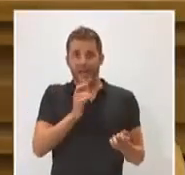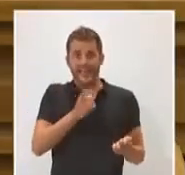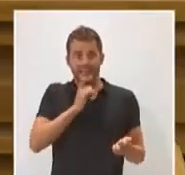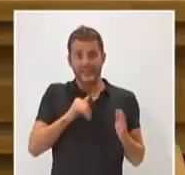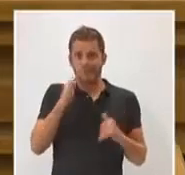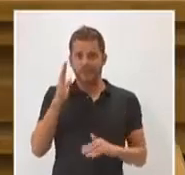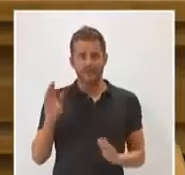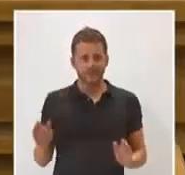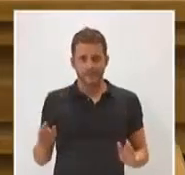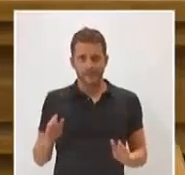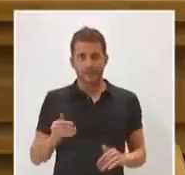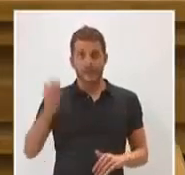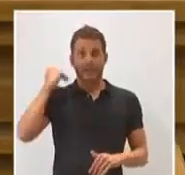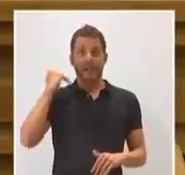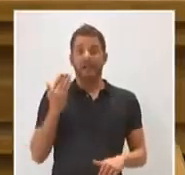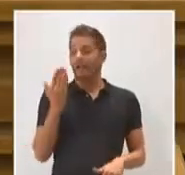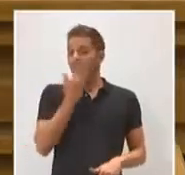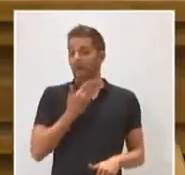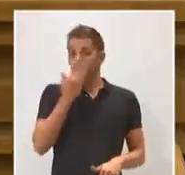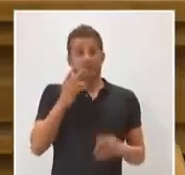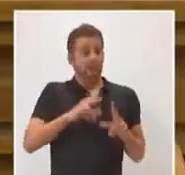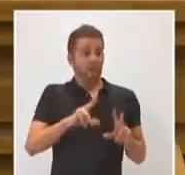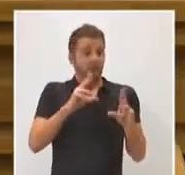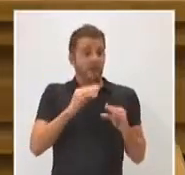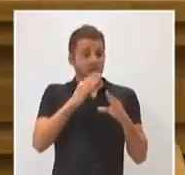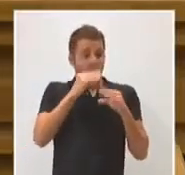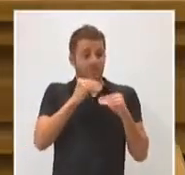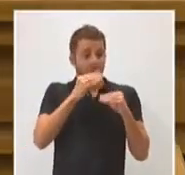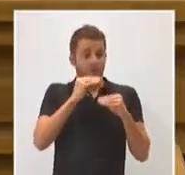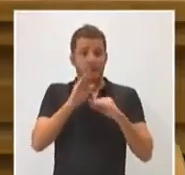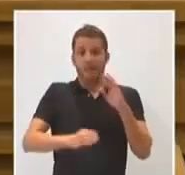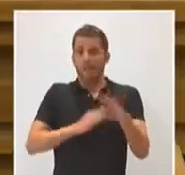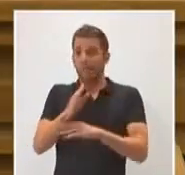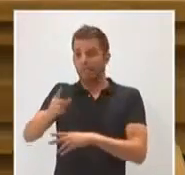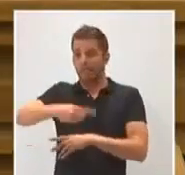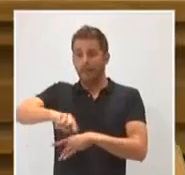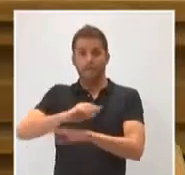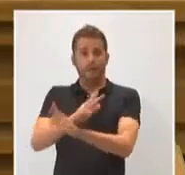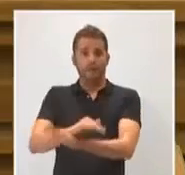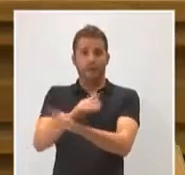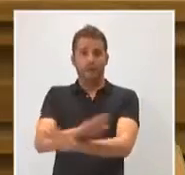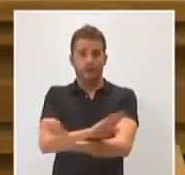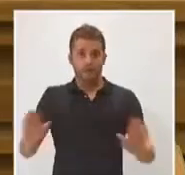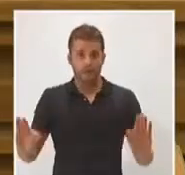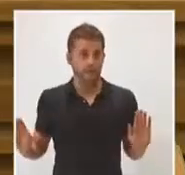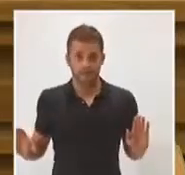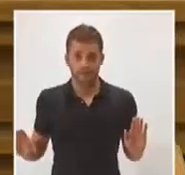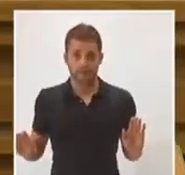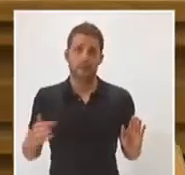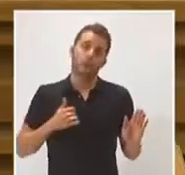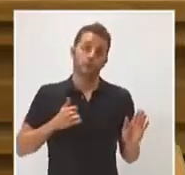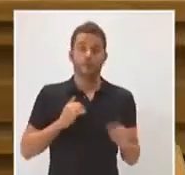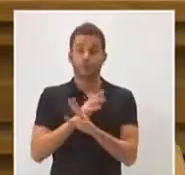terminaba jugando con el bocata de mortadela a jugar a la plaza al que jugaba yo yo iba de